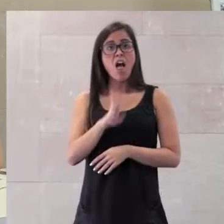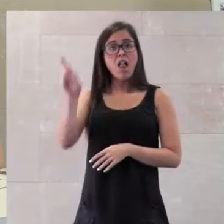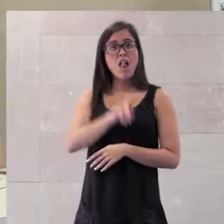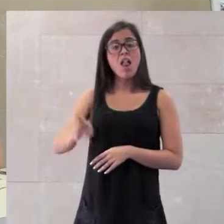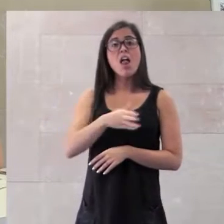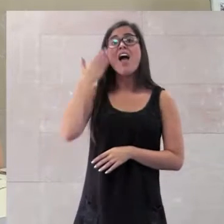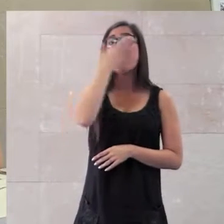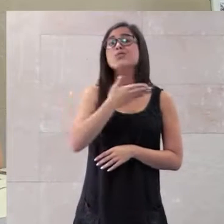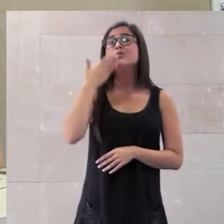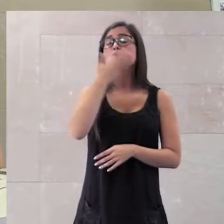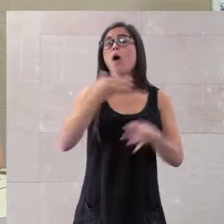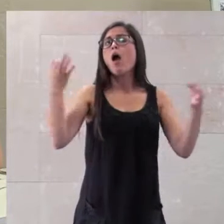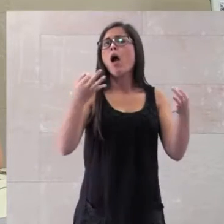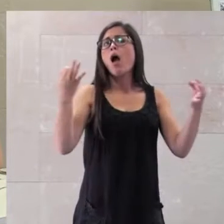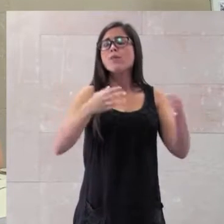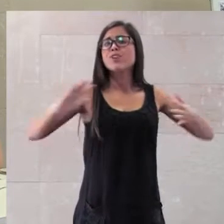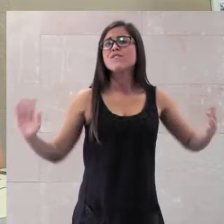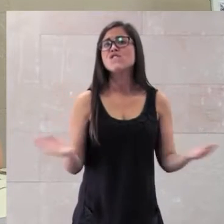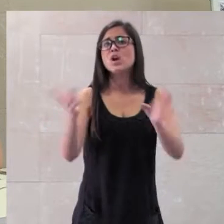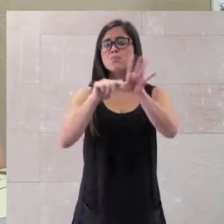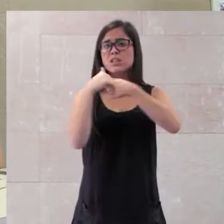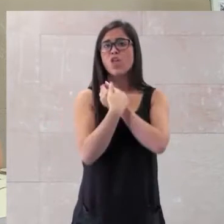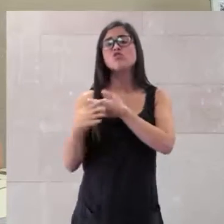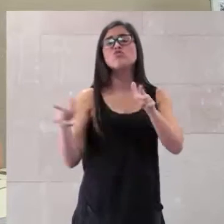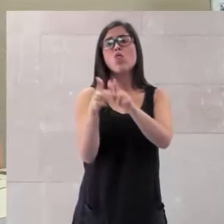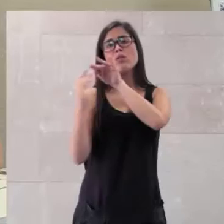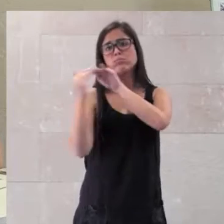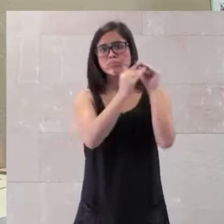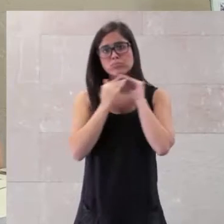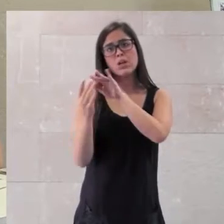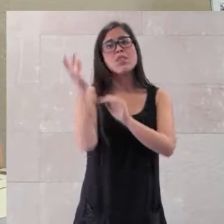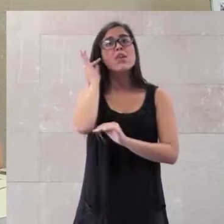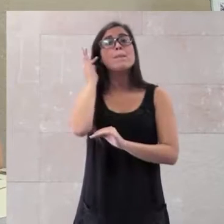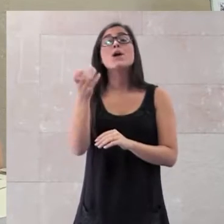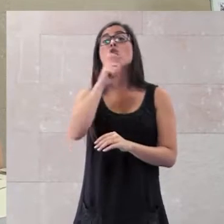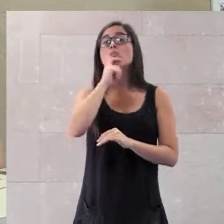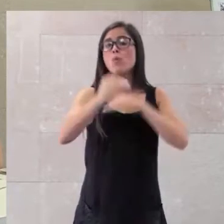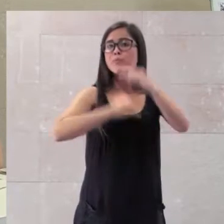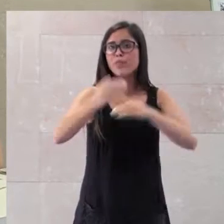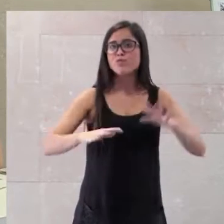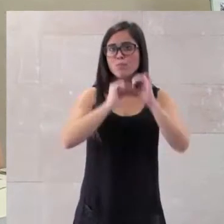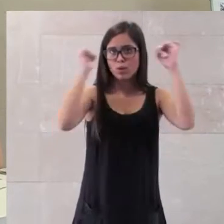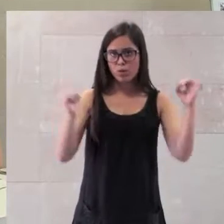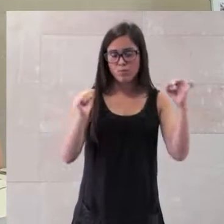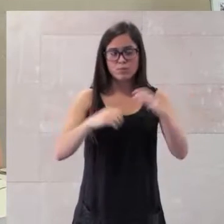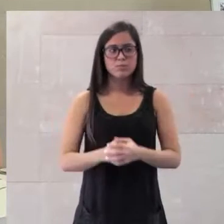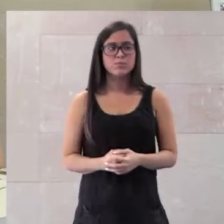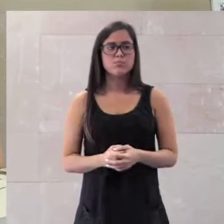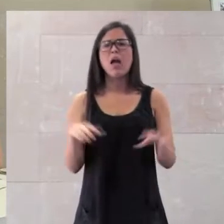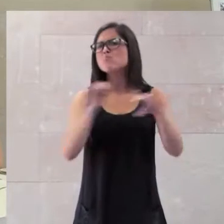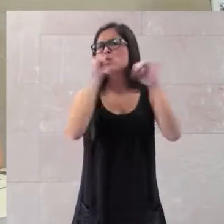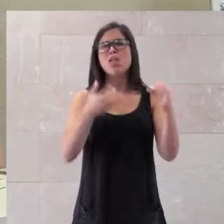Son escuelas que fomentan la participación social y política de las mujeres a través de procesos de empoderamiento. ¿Qué